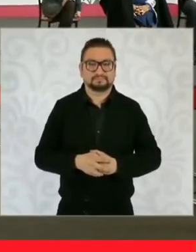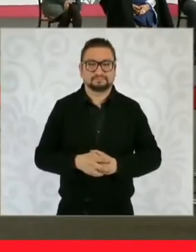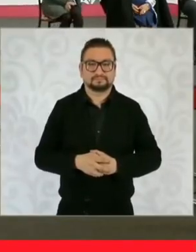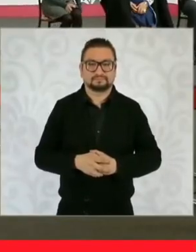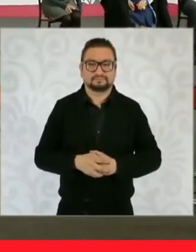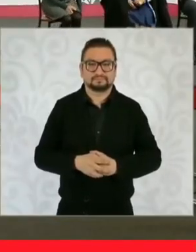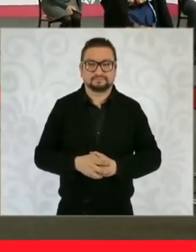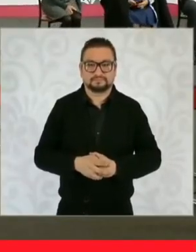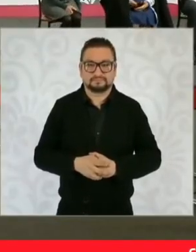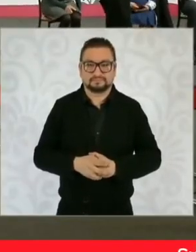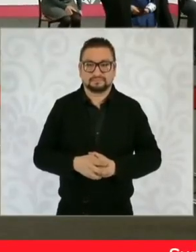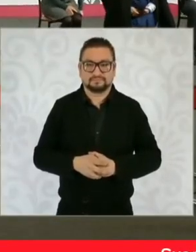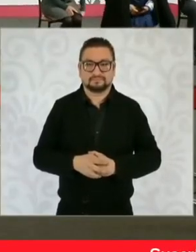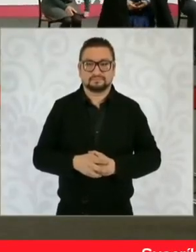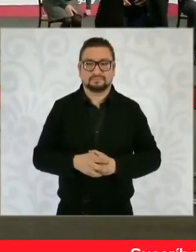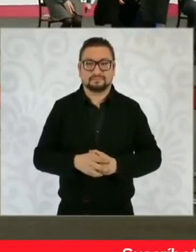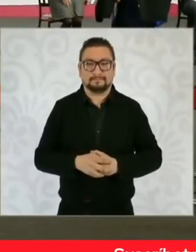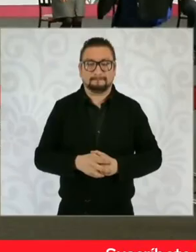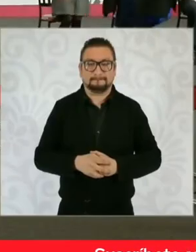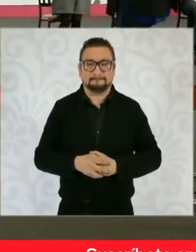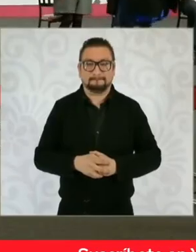¿Firmamos de una vez?